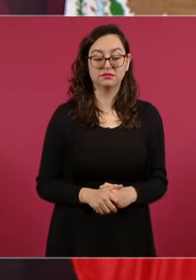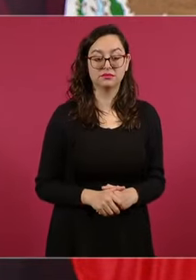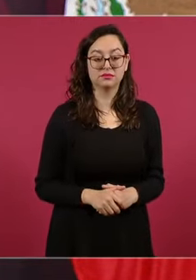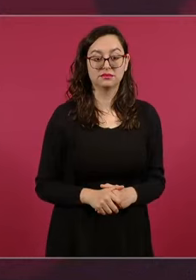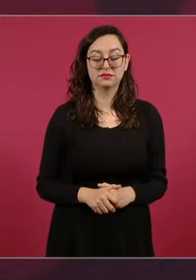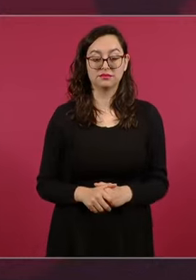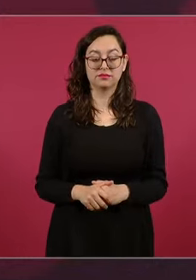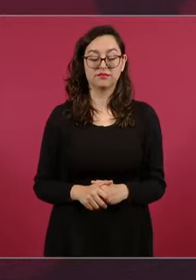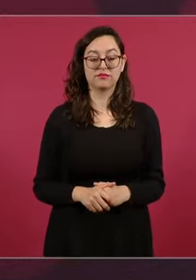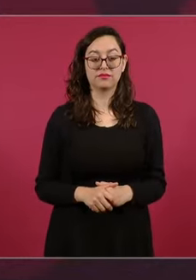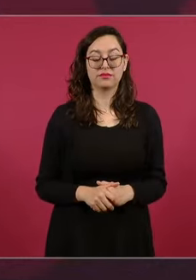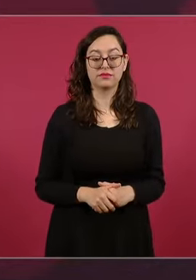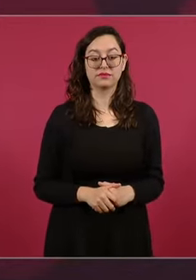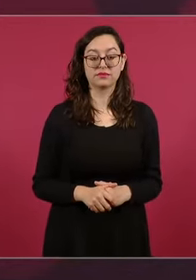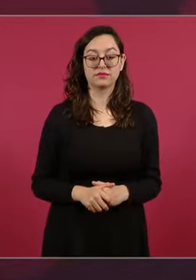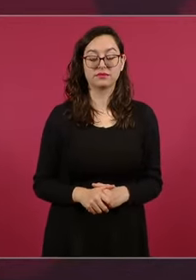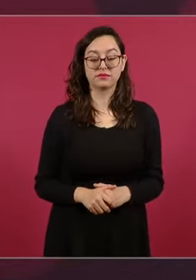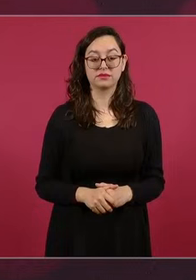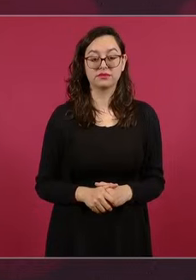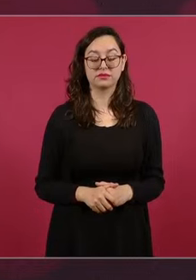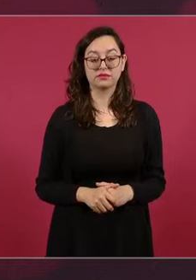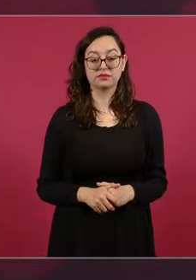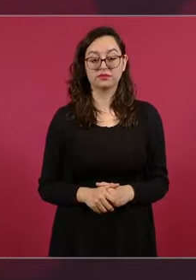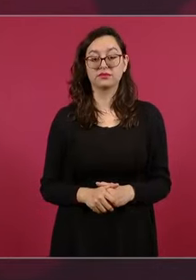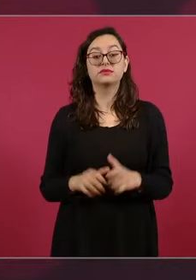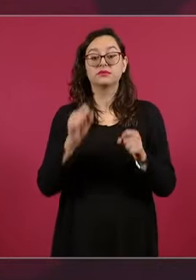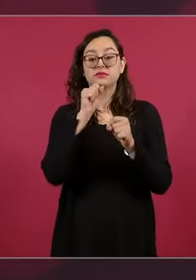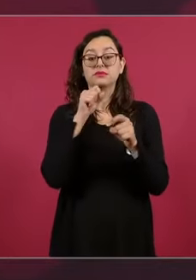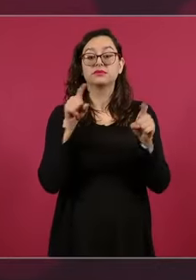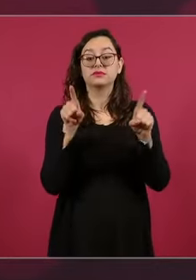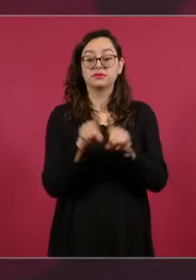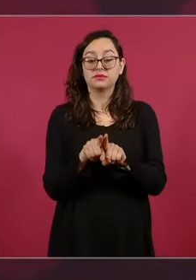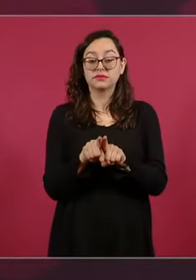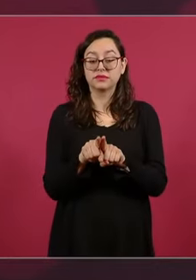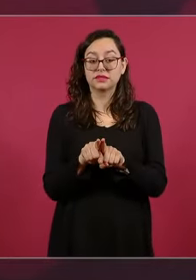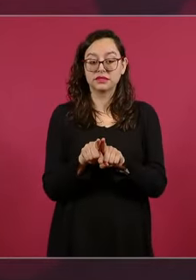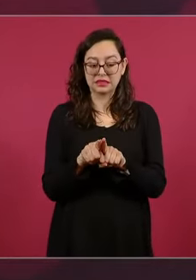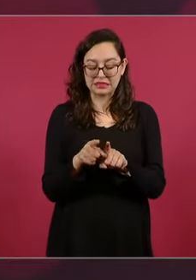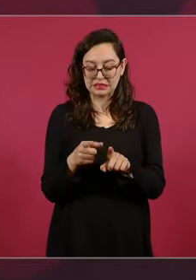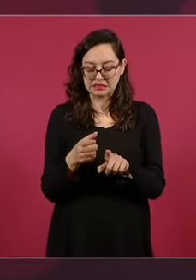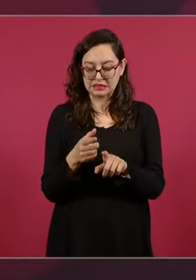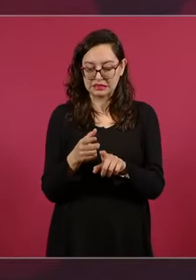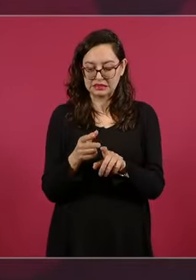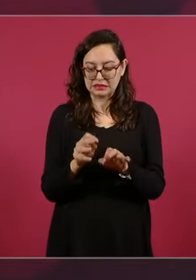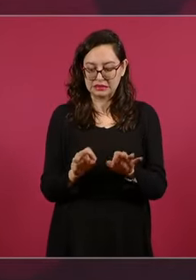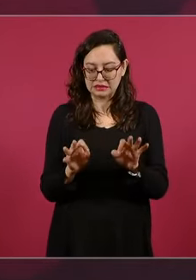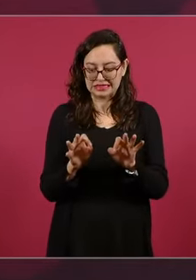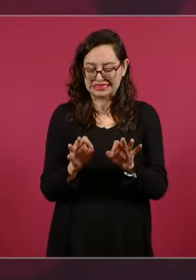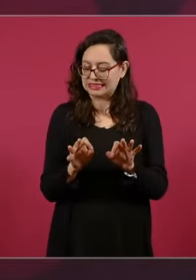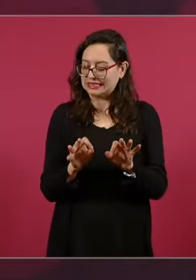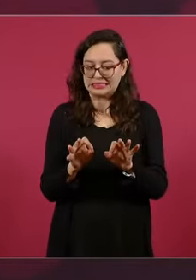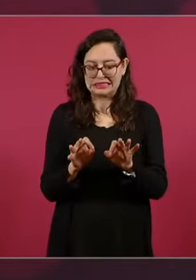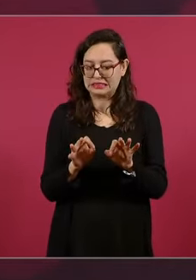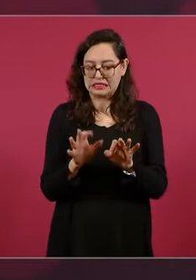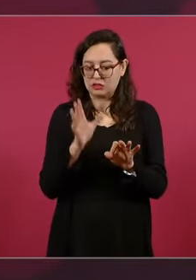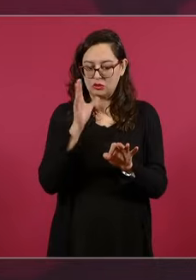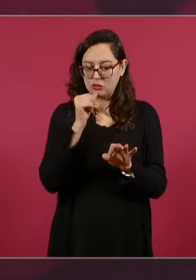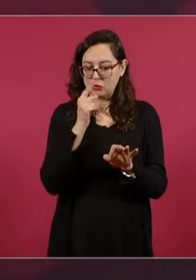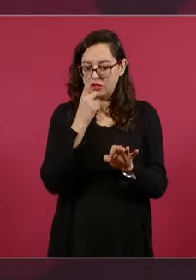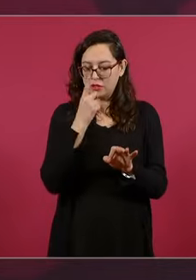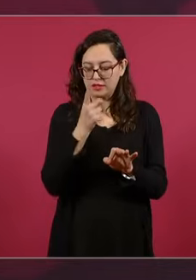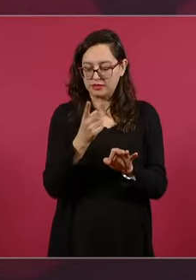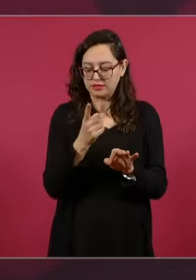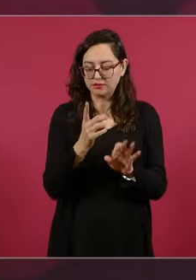puras. Y es muy importante, bueno, eso no lo puedo decir, eso no,